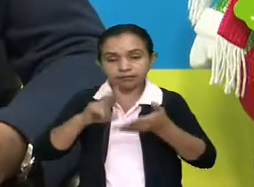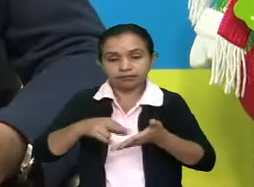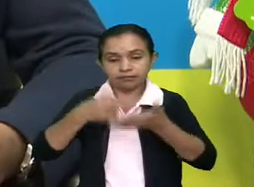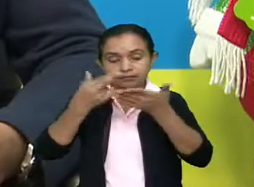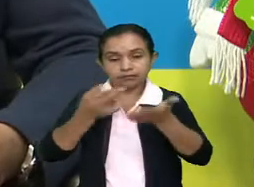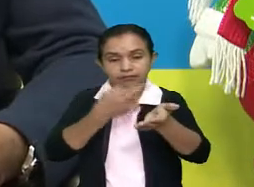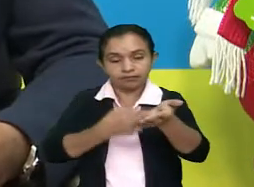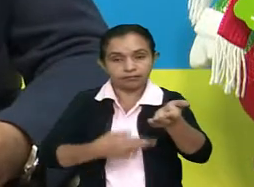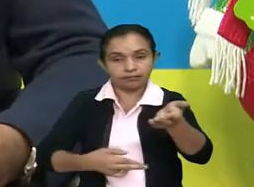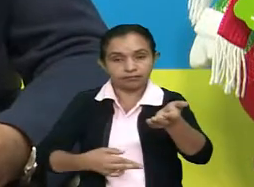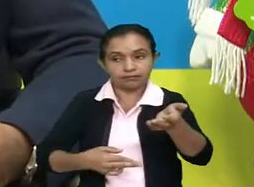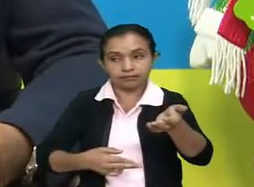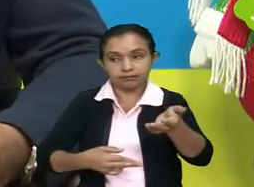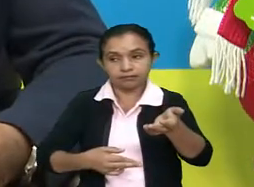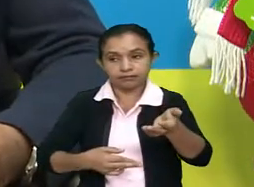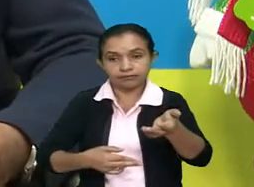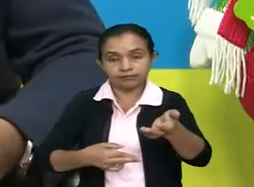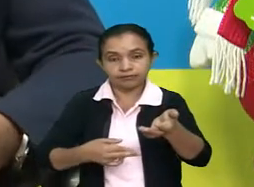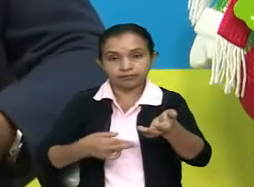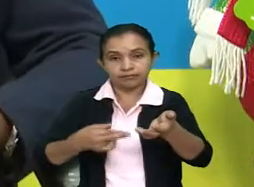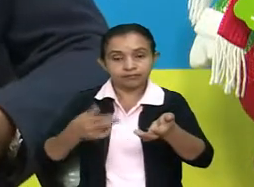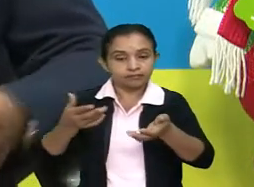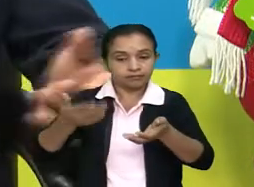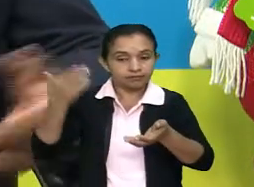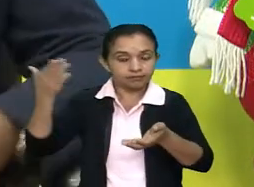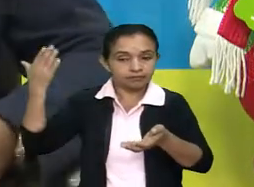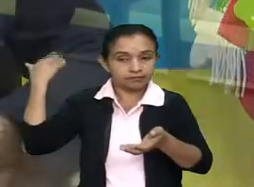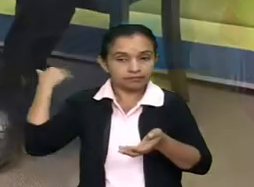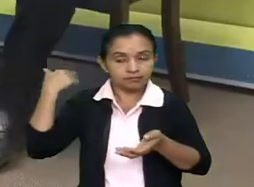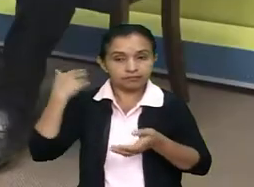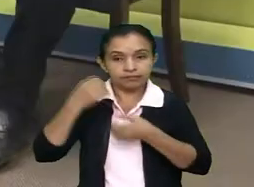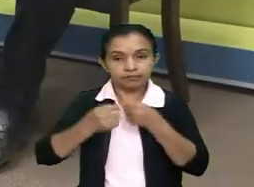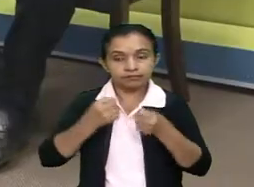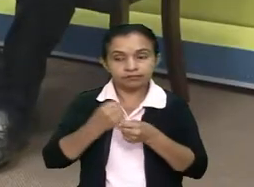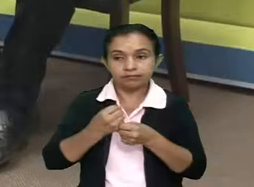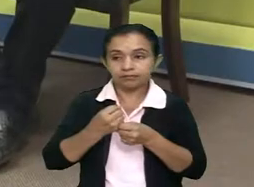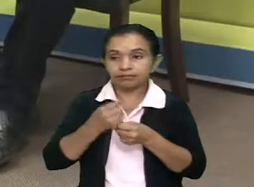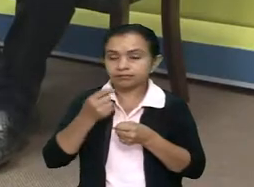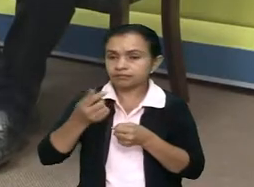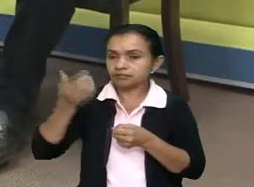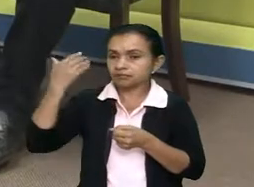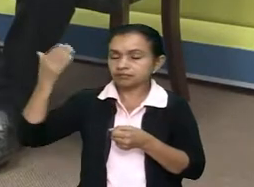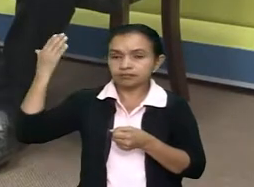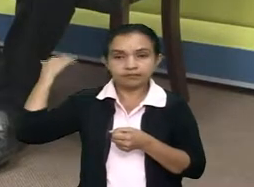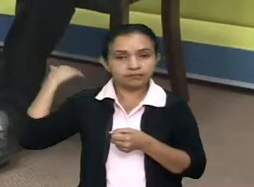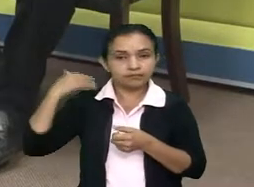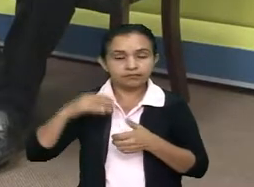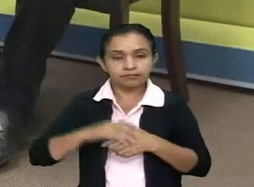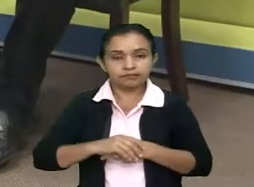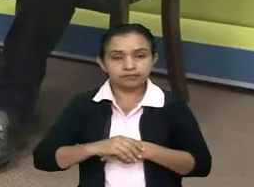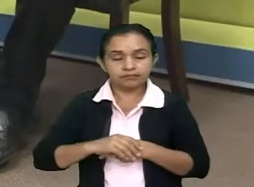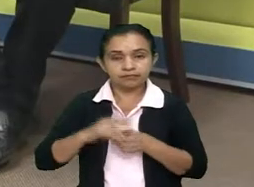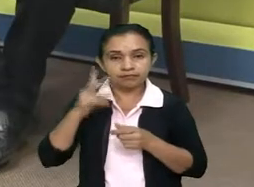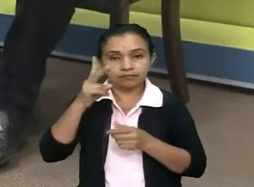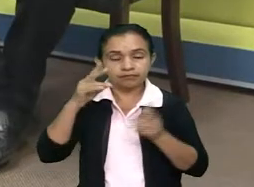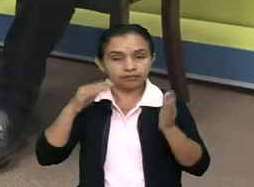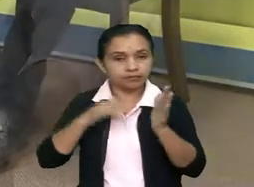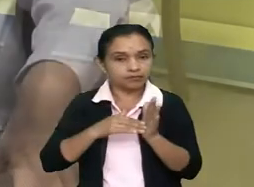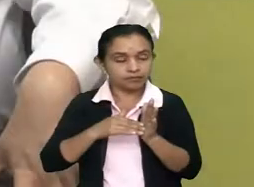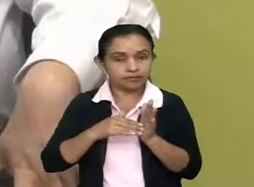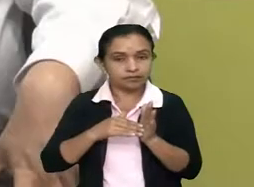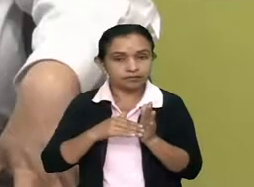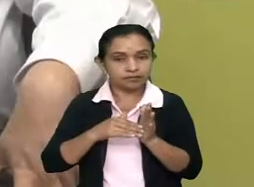de sangre destinándose 13 años atrás pues bueno podemos un poquito más atrás e incluso antes del antes del 2000